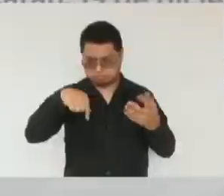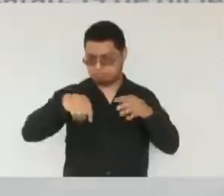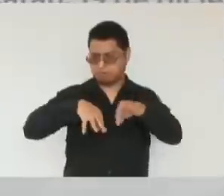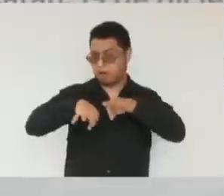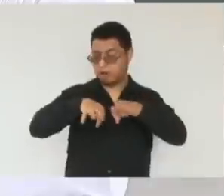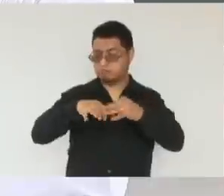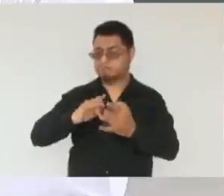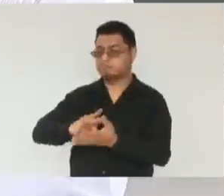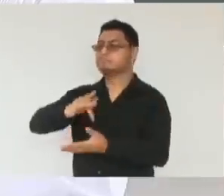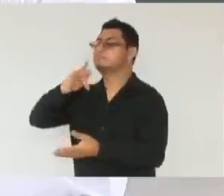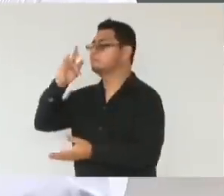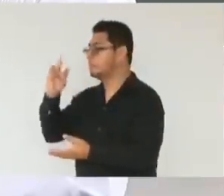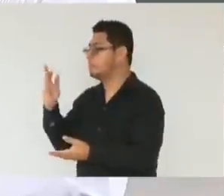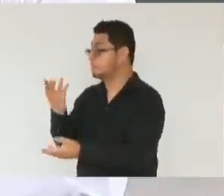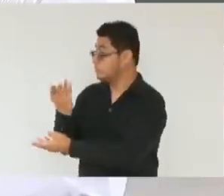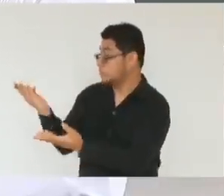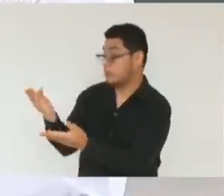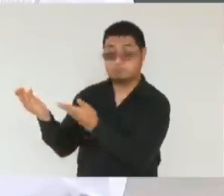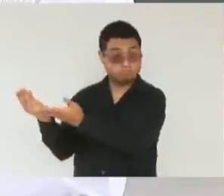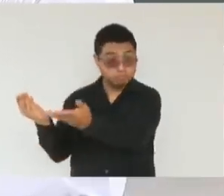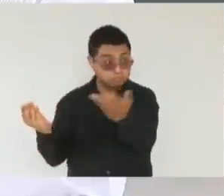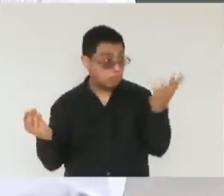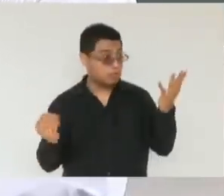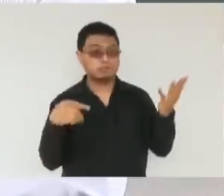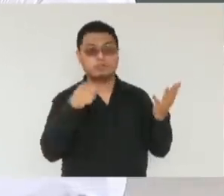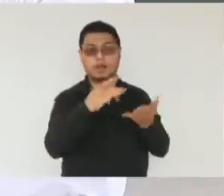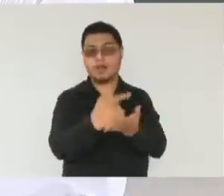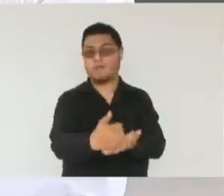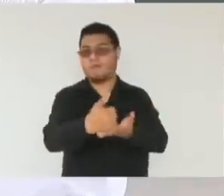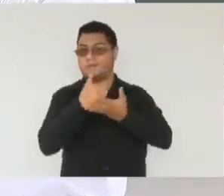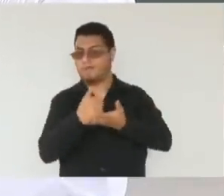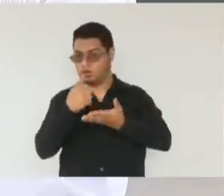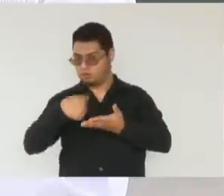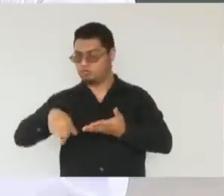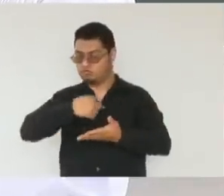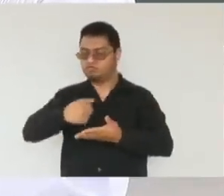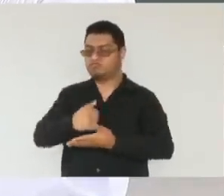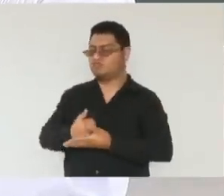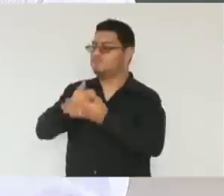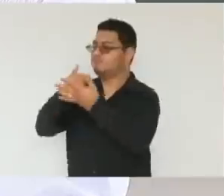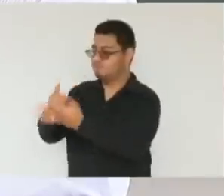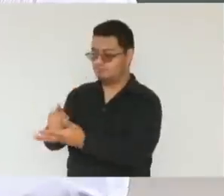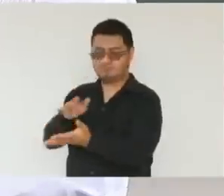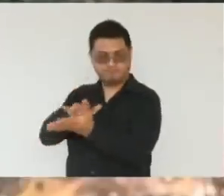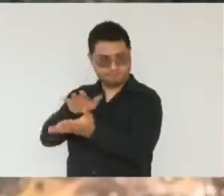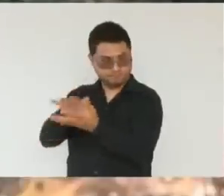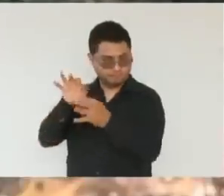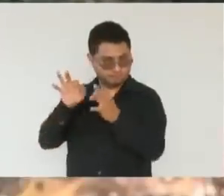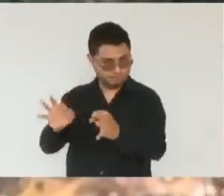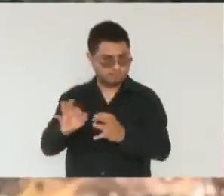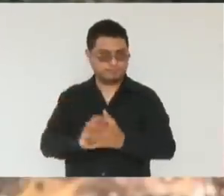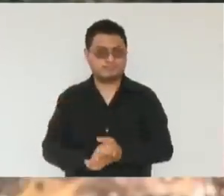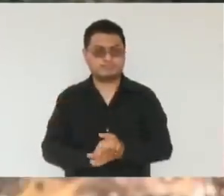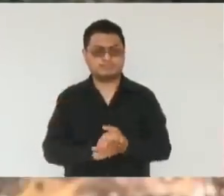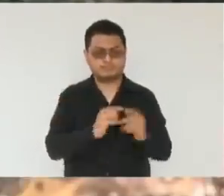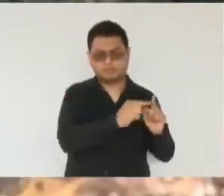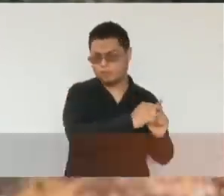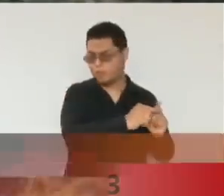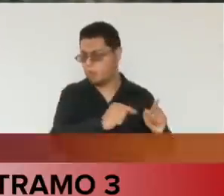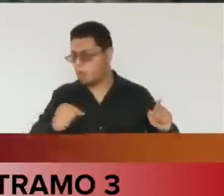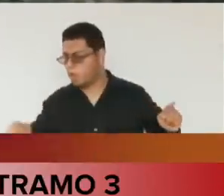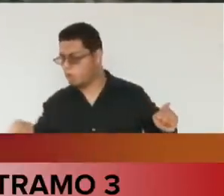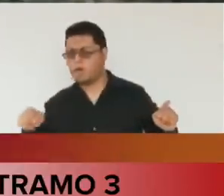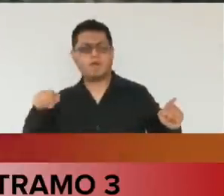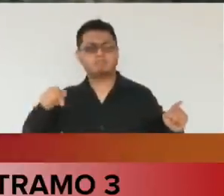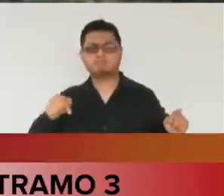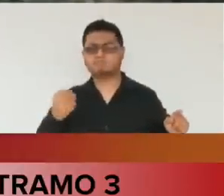agradeciéndole a todos su enorme apoyo y confiando en seguir contando con su inestimable colaboración. Del total del tramo, entrando en materias